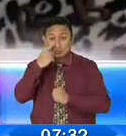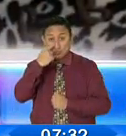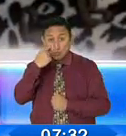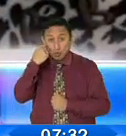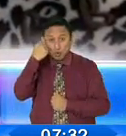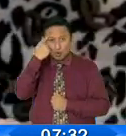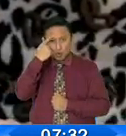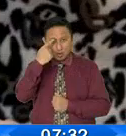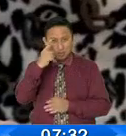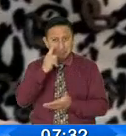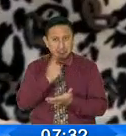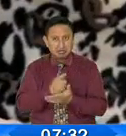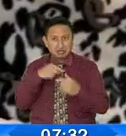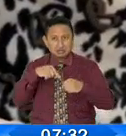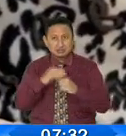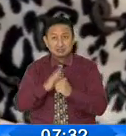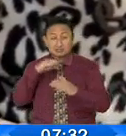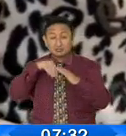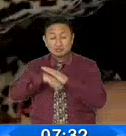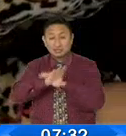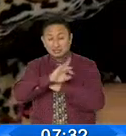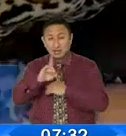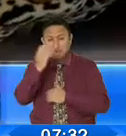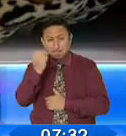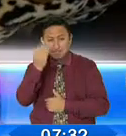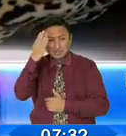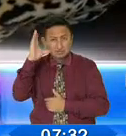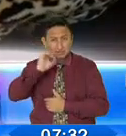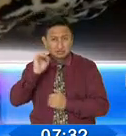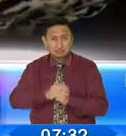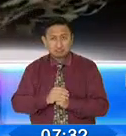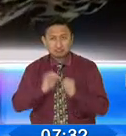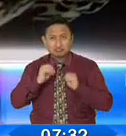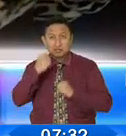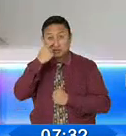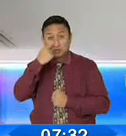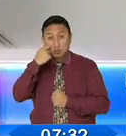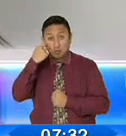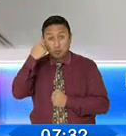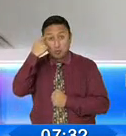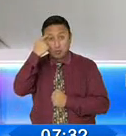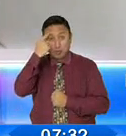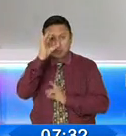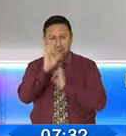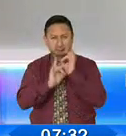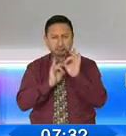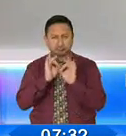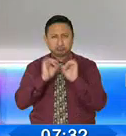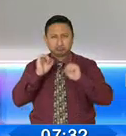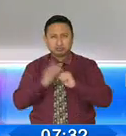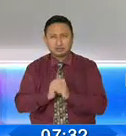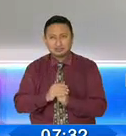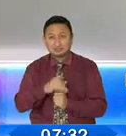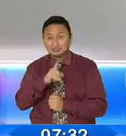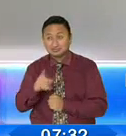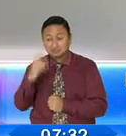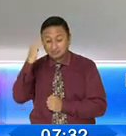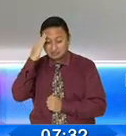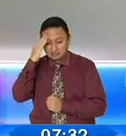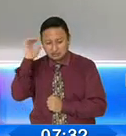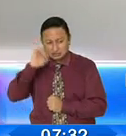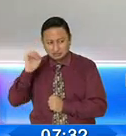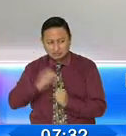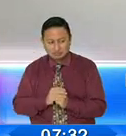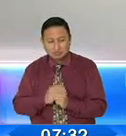de casa ella mira en blanco y negro y dibuja ojos perfectos. Sueña con esos ojos que le dejarían ver y disfrutar